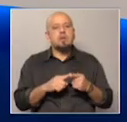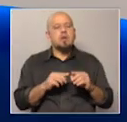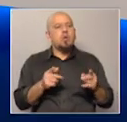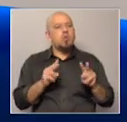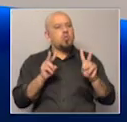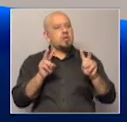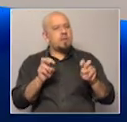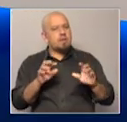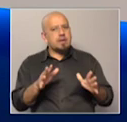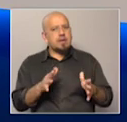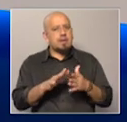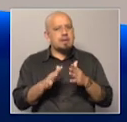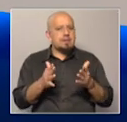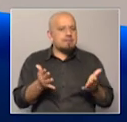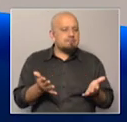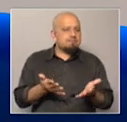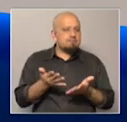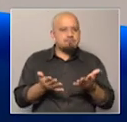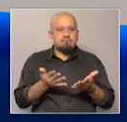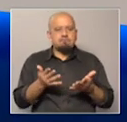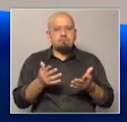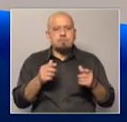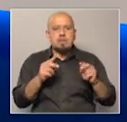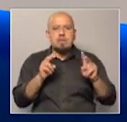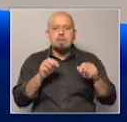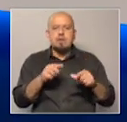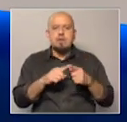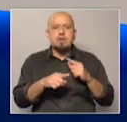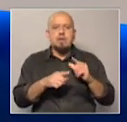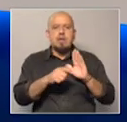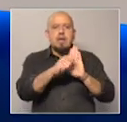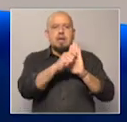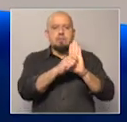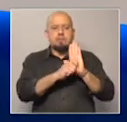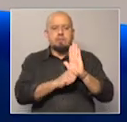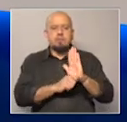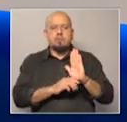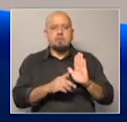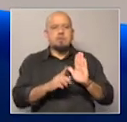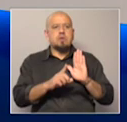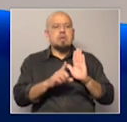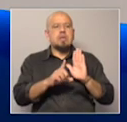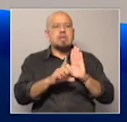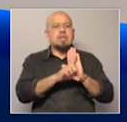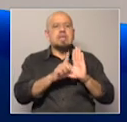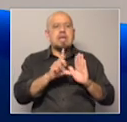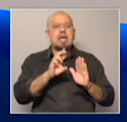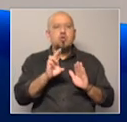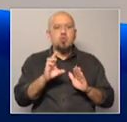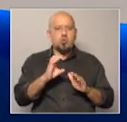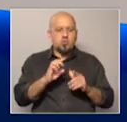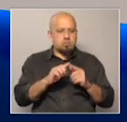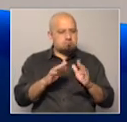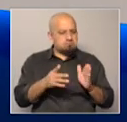Un tema que quizás no fue el que más llamó la atención dentro de los más de 500 artículos que tenía la ley de urgente consideración,